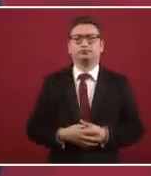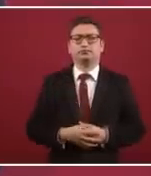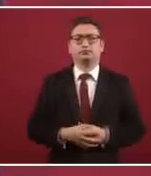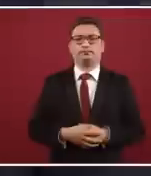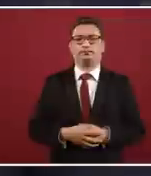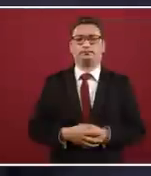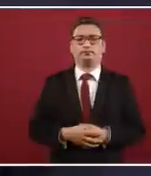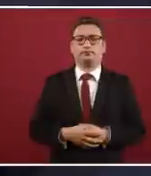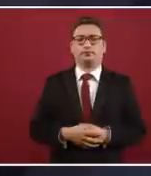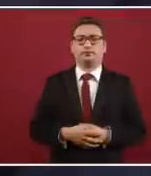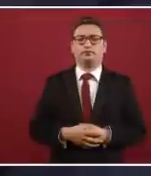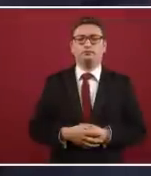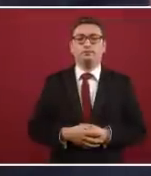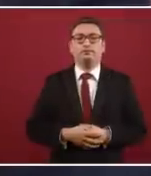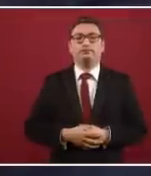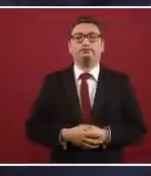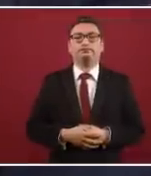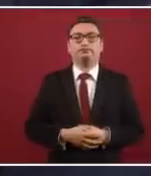Es